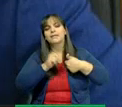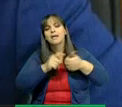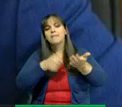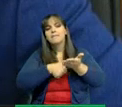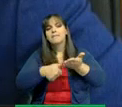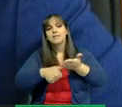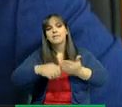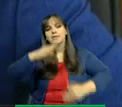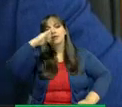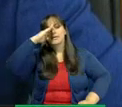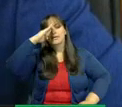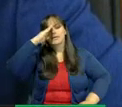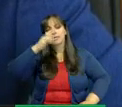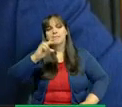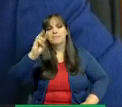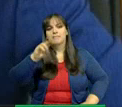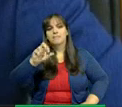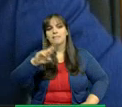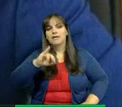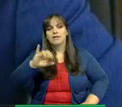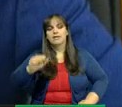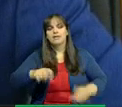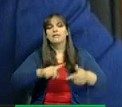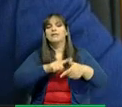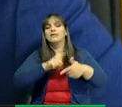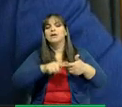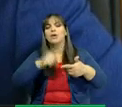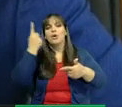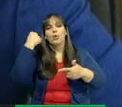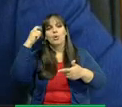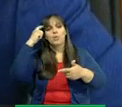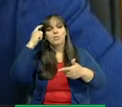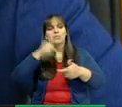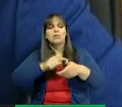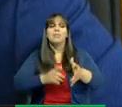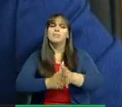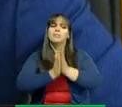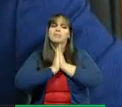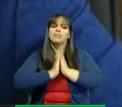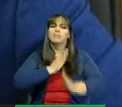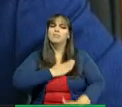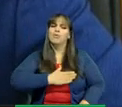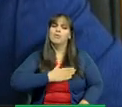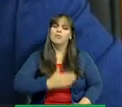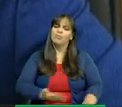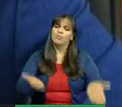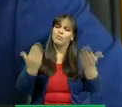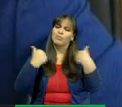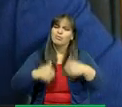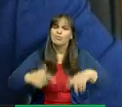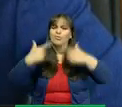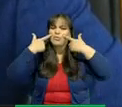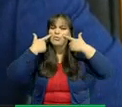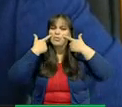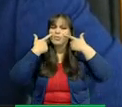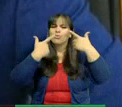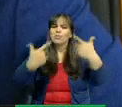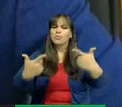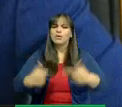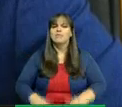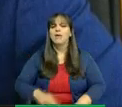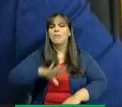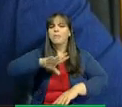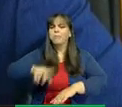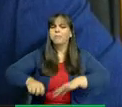seguridad pública y ciudadana. No es posible que estemos a la merced de la delincuencia y del crimen organizado. Es tiempo ya